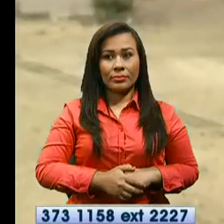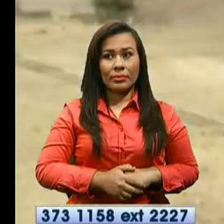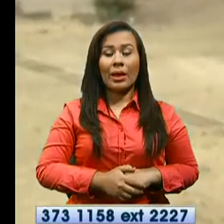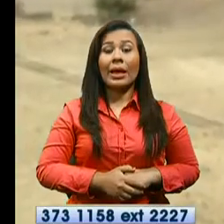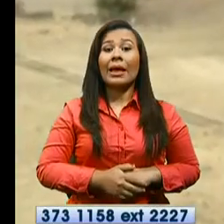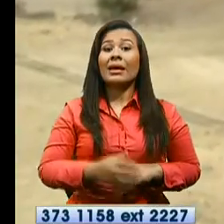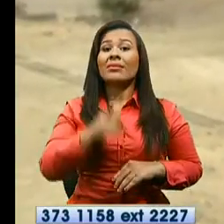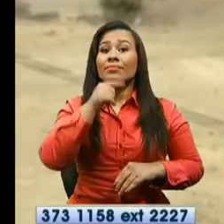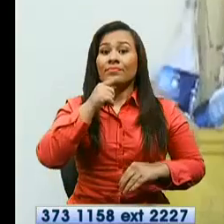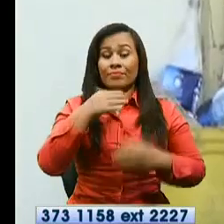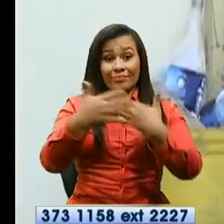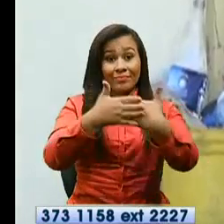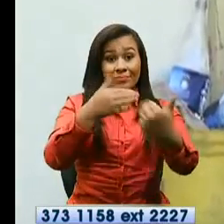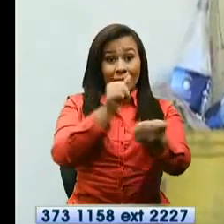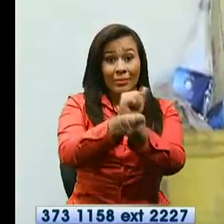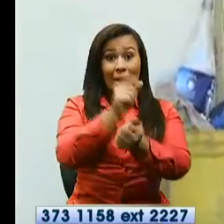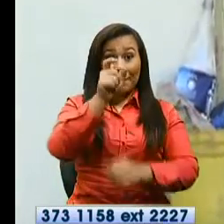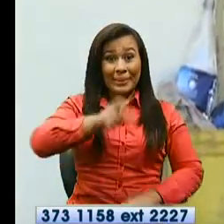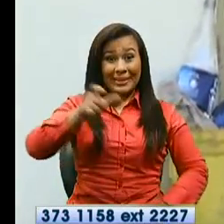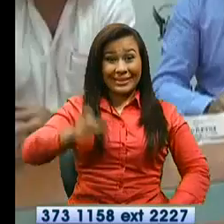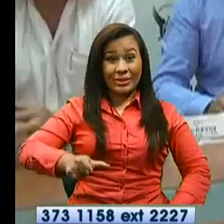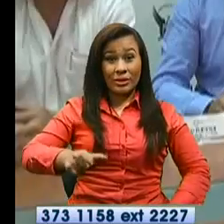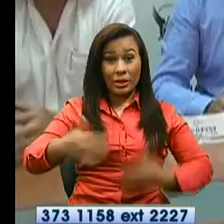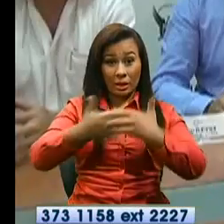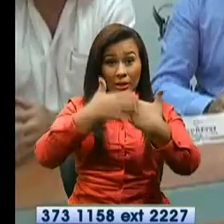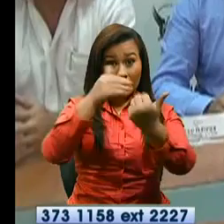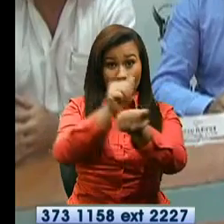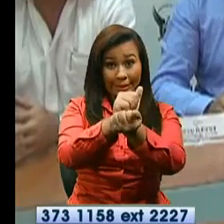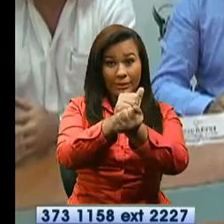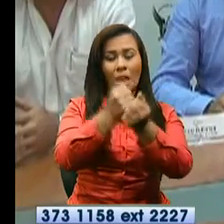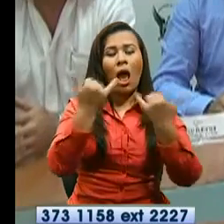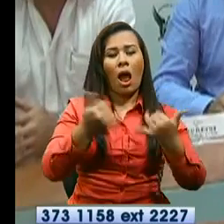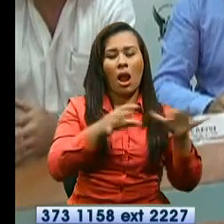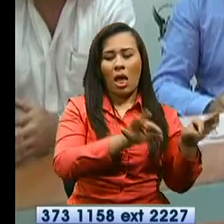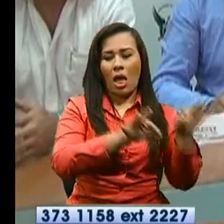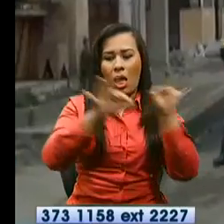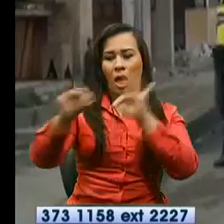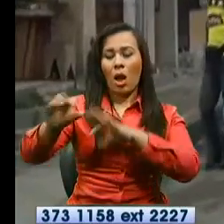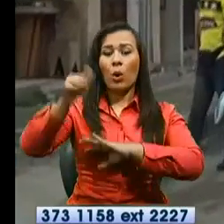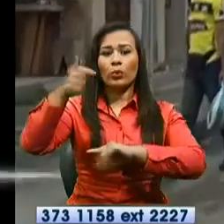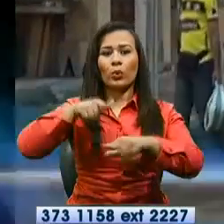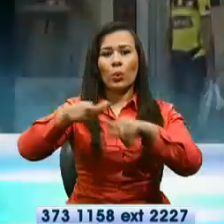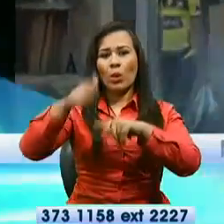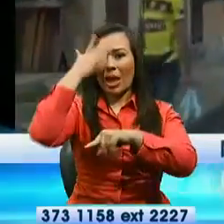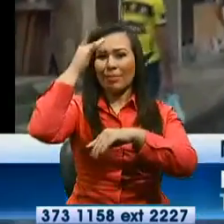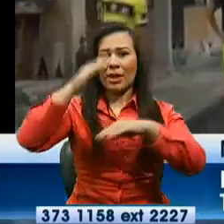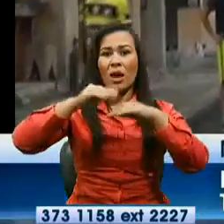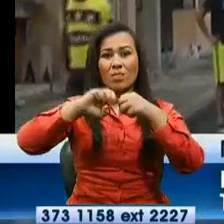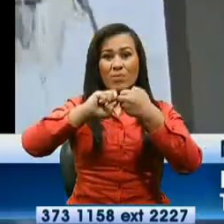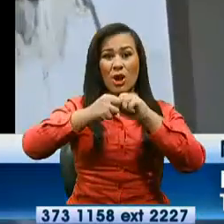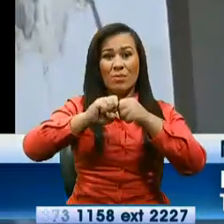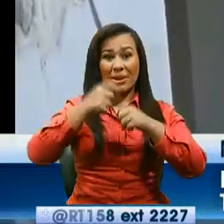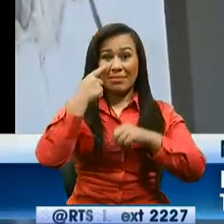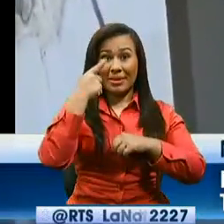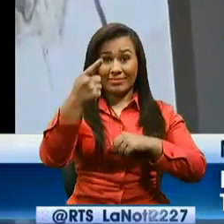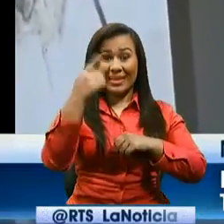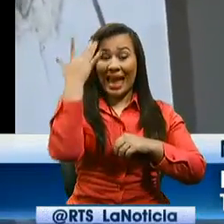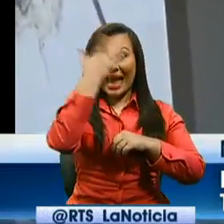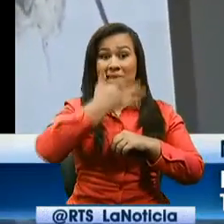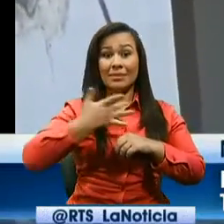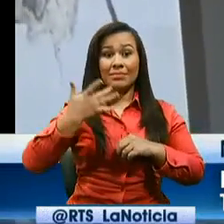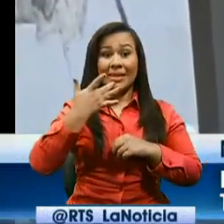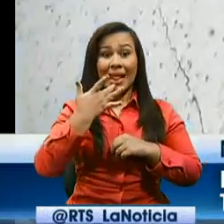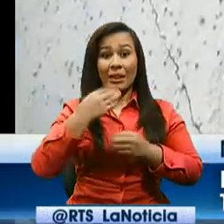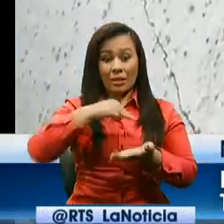Traslados de reos y suspensión de visitas son parte de las acciones que la Mesa de Justicia ejecuta en las provincias de Manabí y Esmeraldas por los